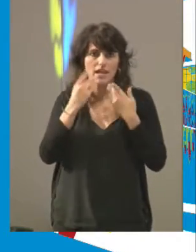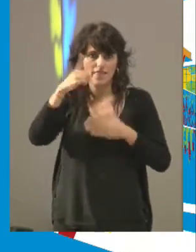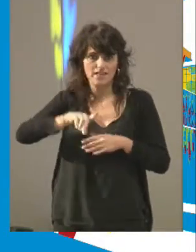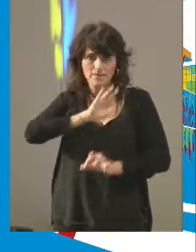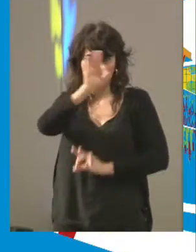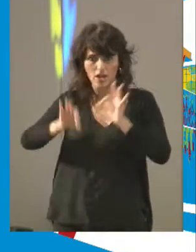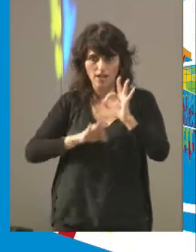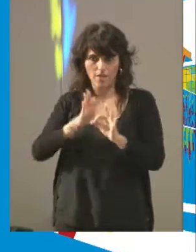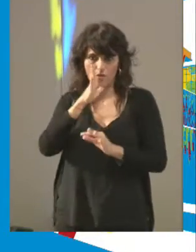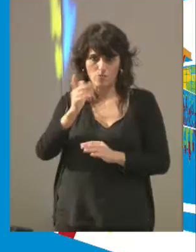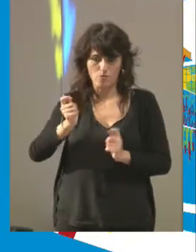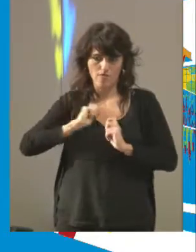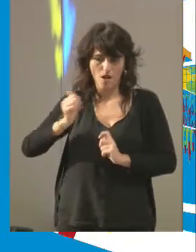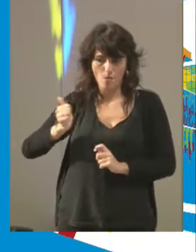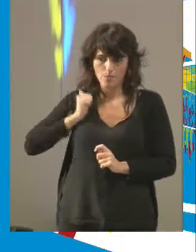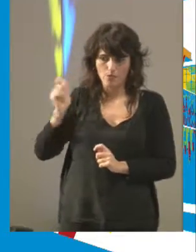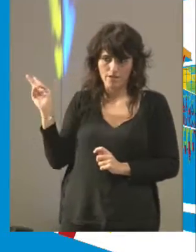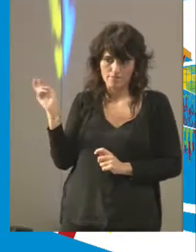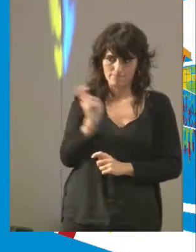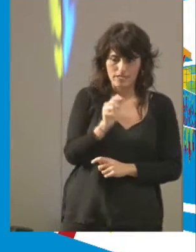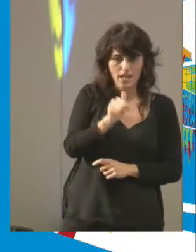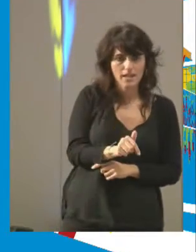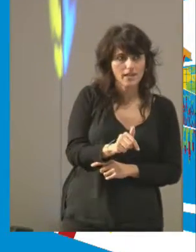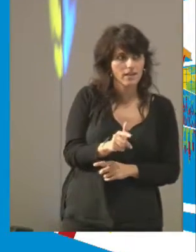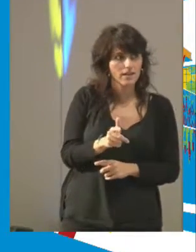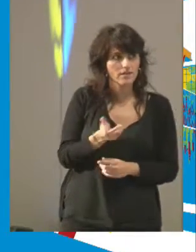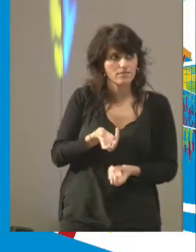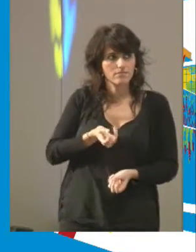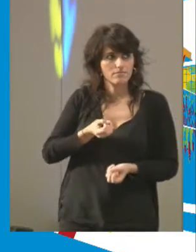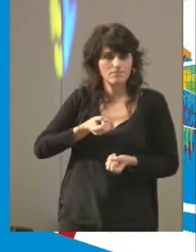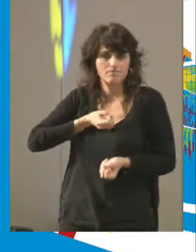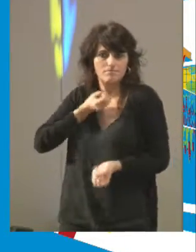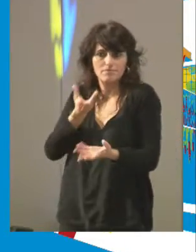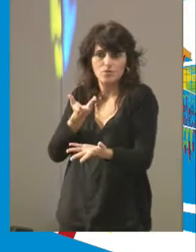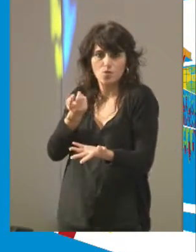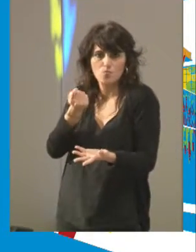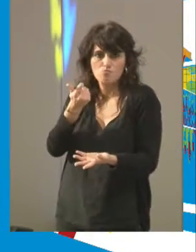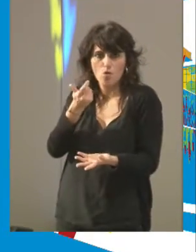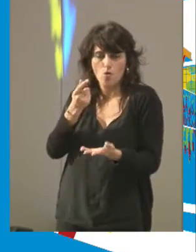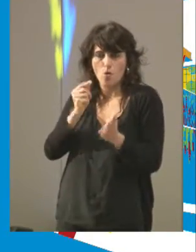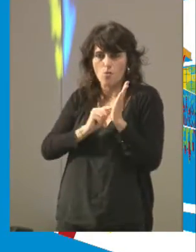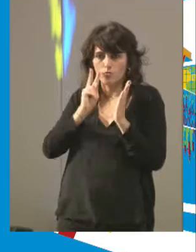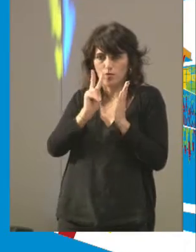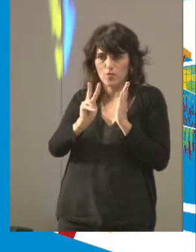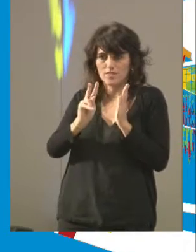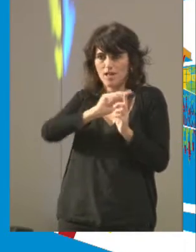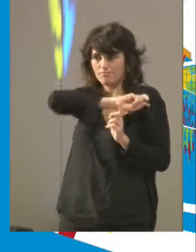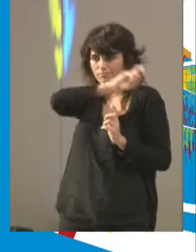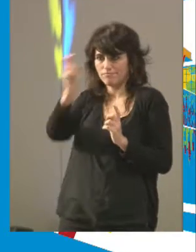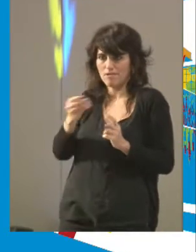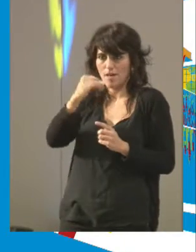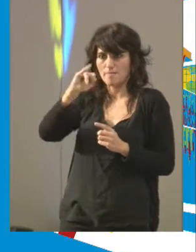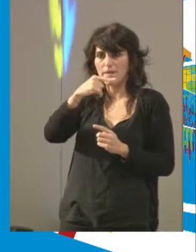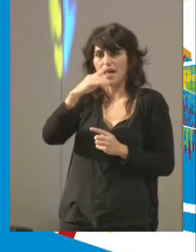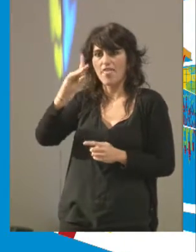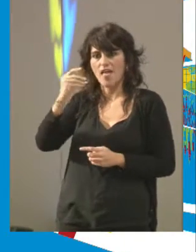la organización por la oportunidad de estar aquí compartiendo un poco las distintas visiones del Big Data, ¿vale? Pero